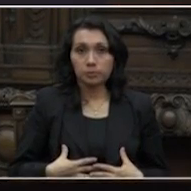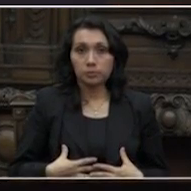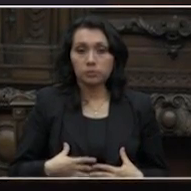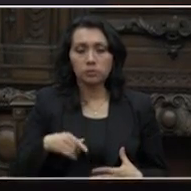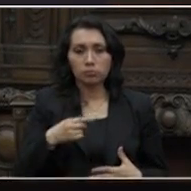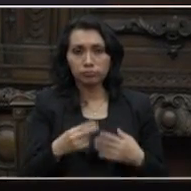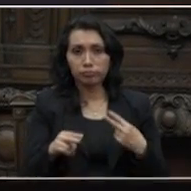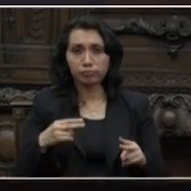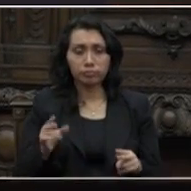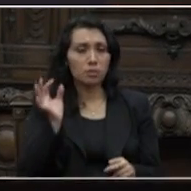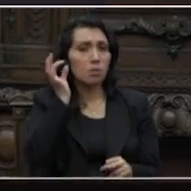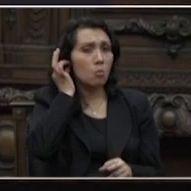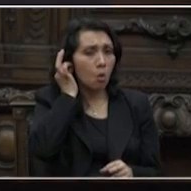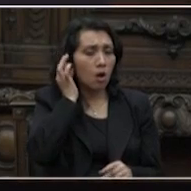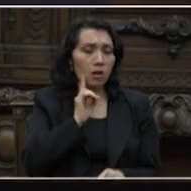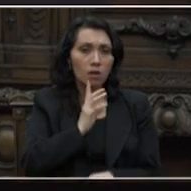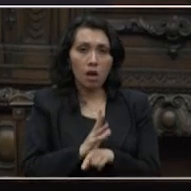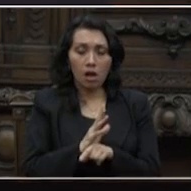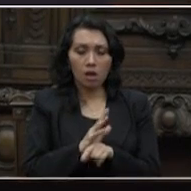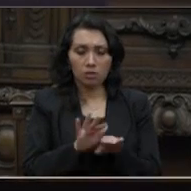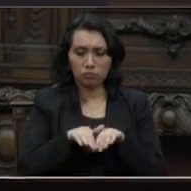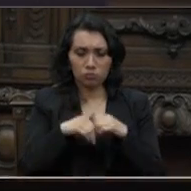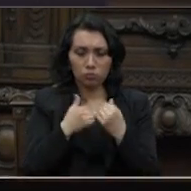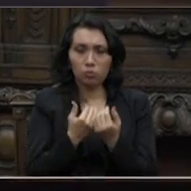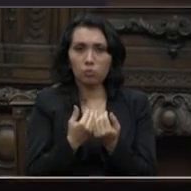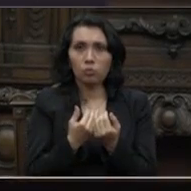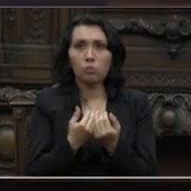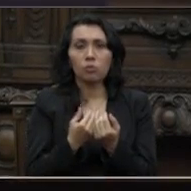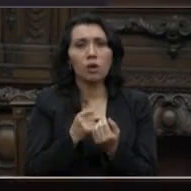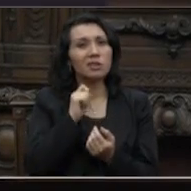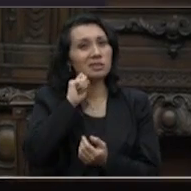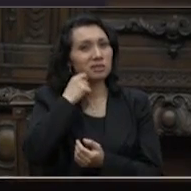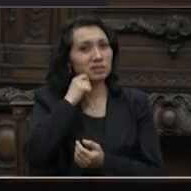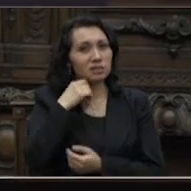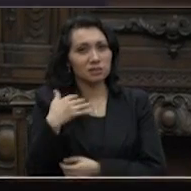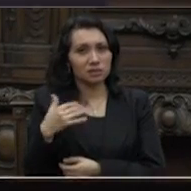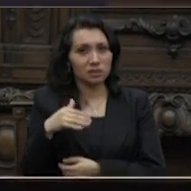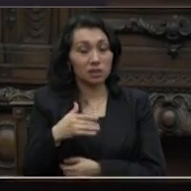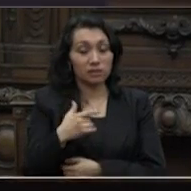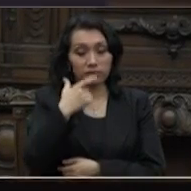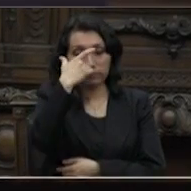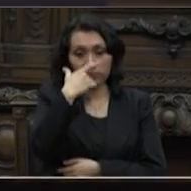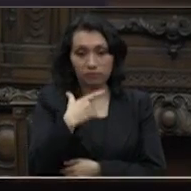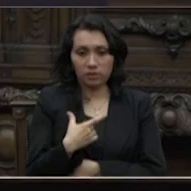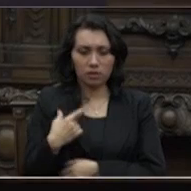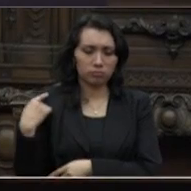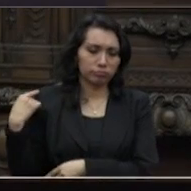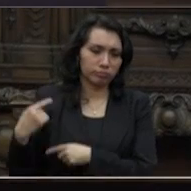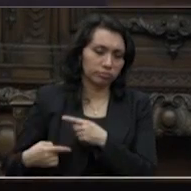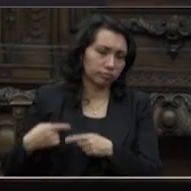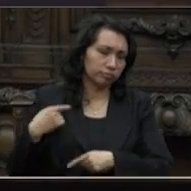cuerpos de mujeres, tienen toda una significación a nivel